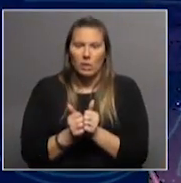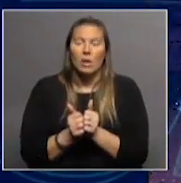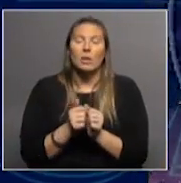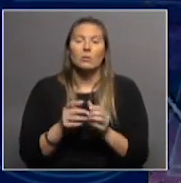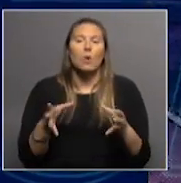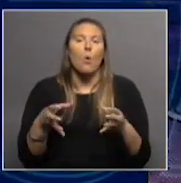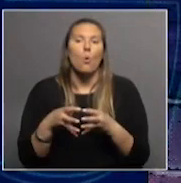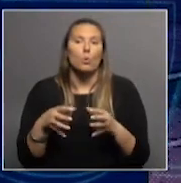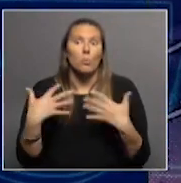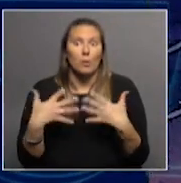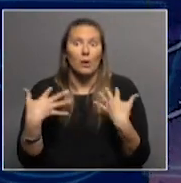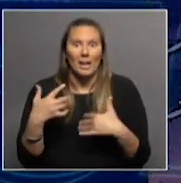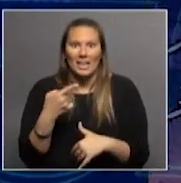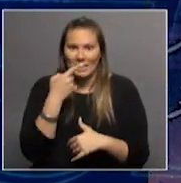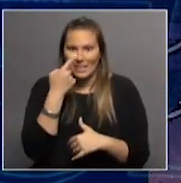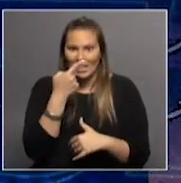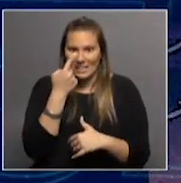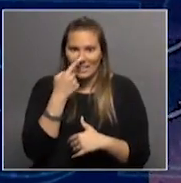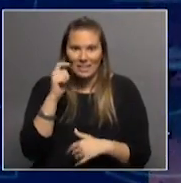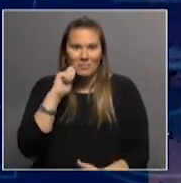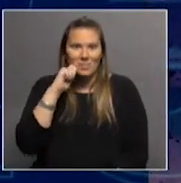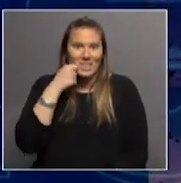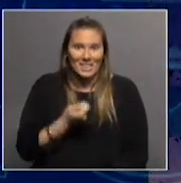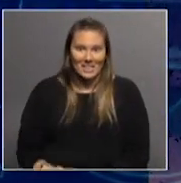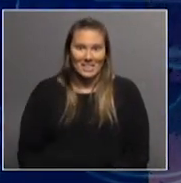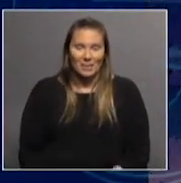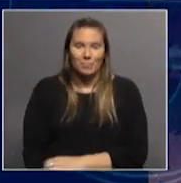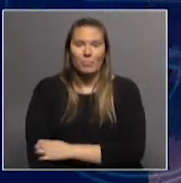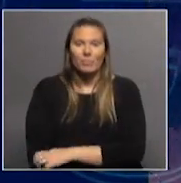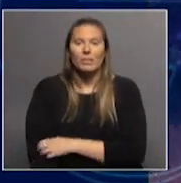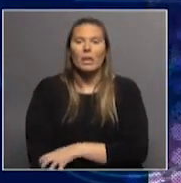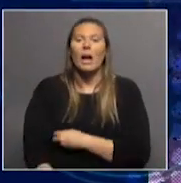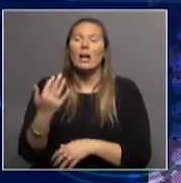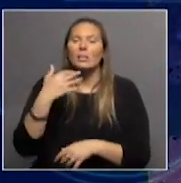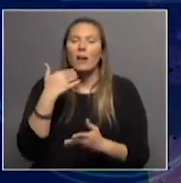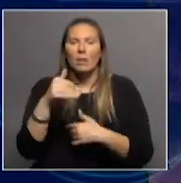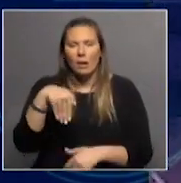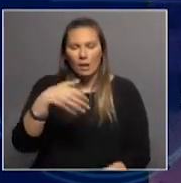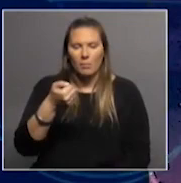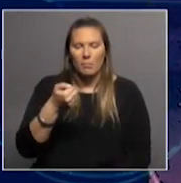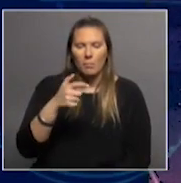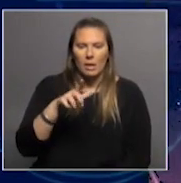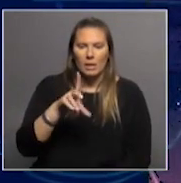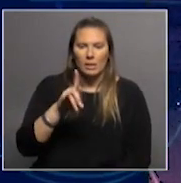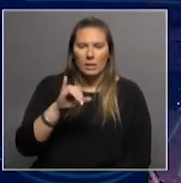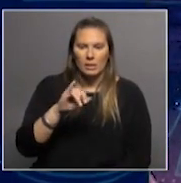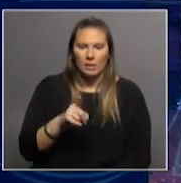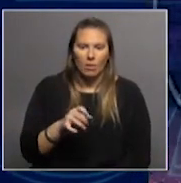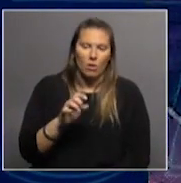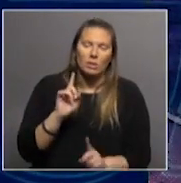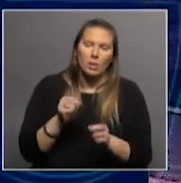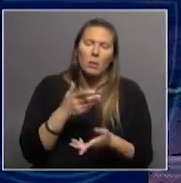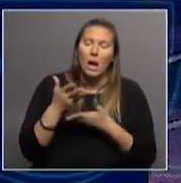una barra interesantes están re lines mónica recio estás hablando de maldigo y qué bueno que vas a porque vas a repasar